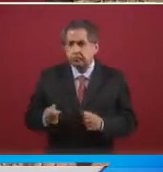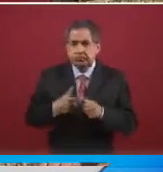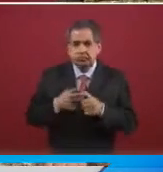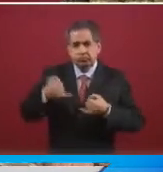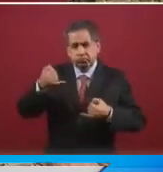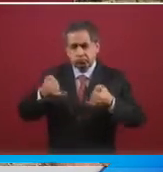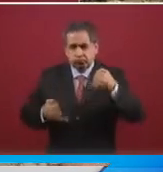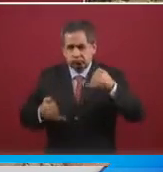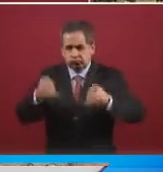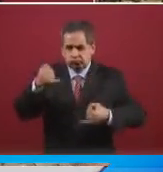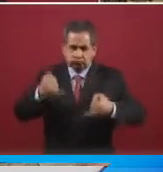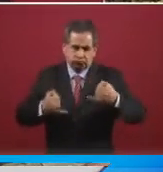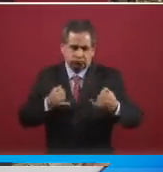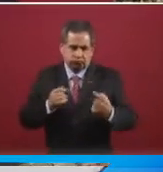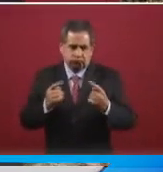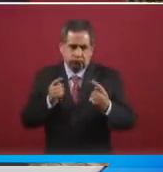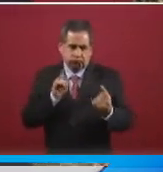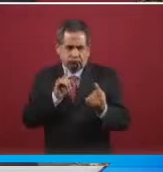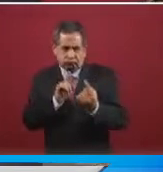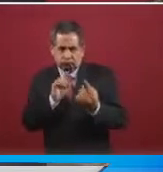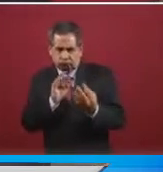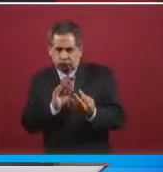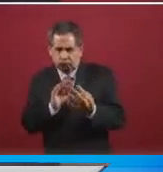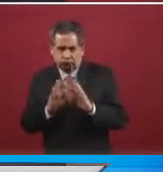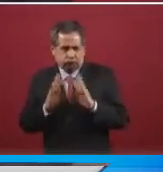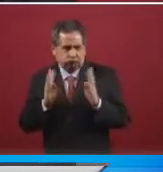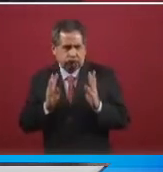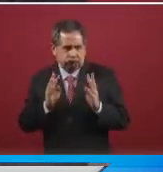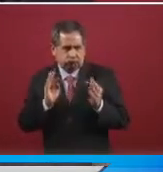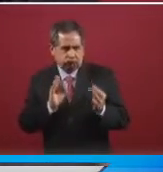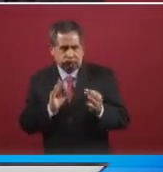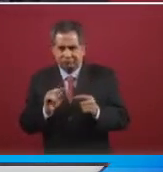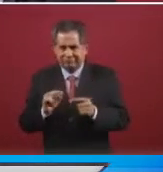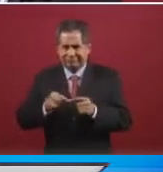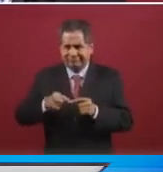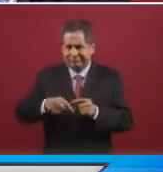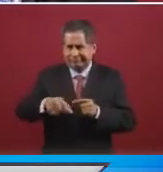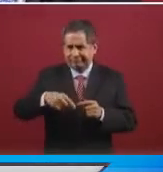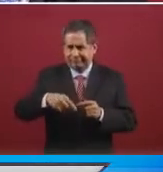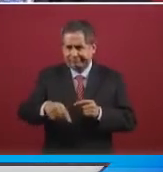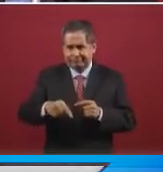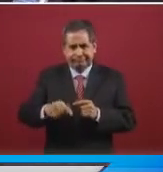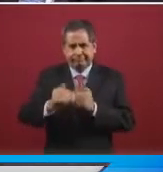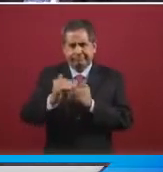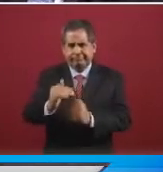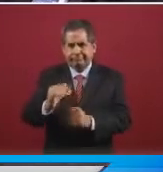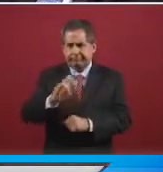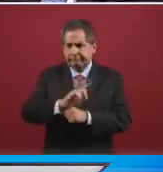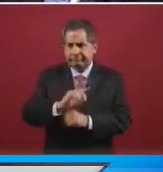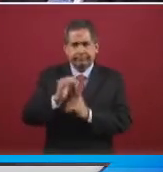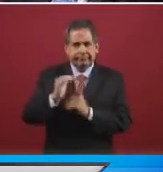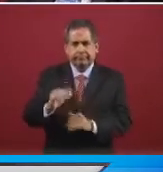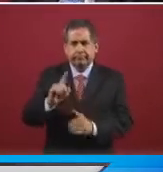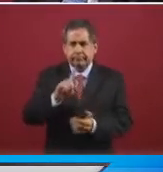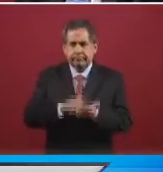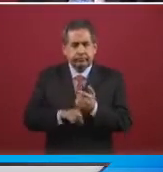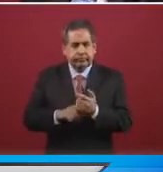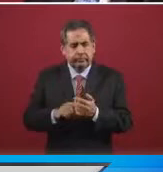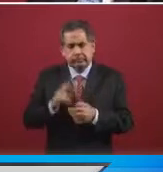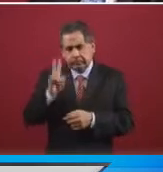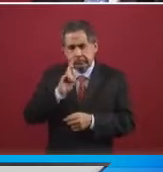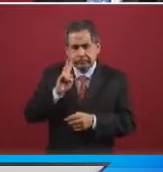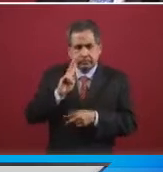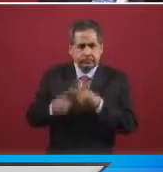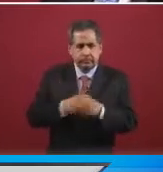lleva la Fiscalía General y será un juez quien determine durante un juicio si se declara formalmente presa la exfuncionaria. La responsabilidad de